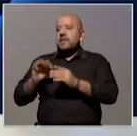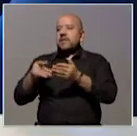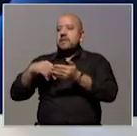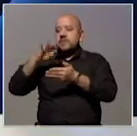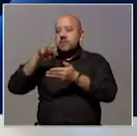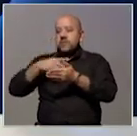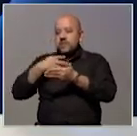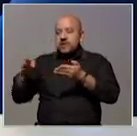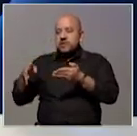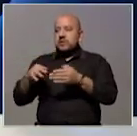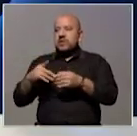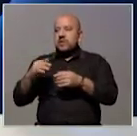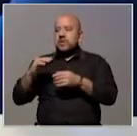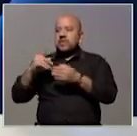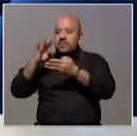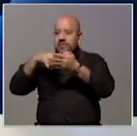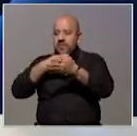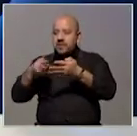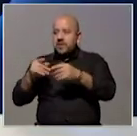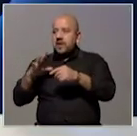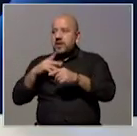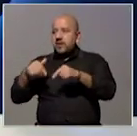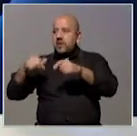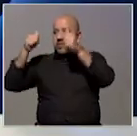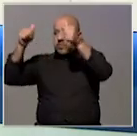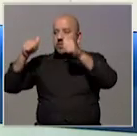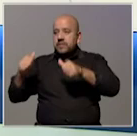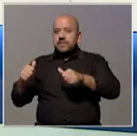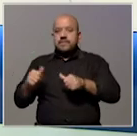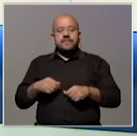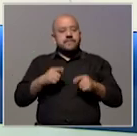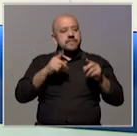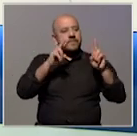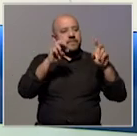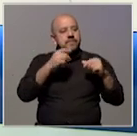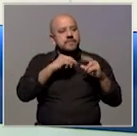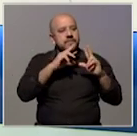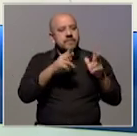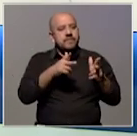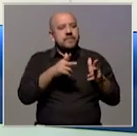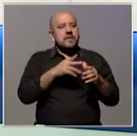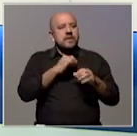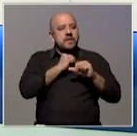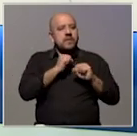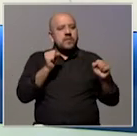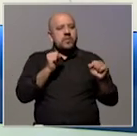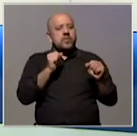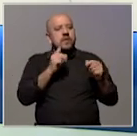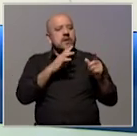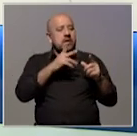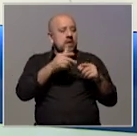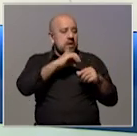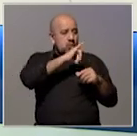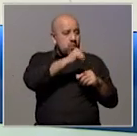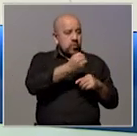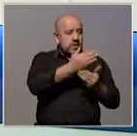excel resumida pero eso todo eso está publicado hoy en la junta para cerrar este tema recién dijiste que quizás la junta tome alguna decisión en